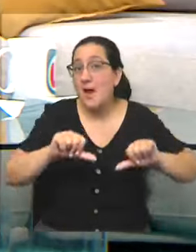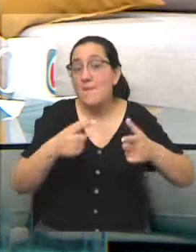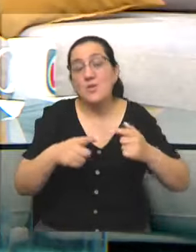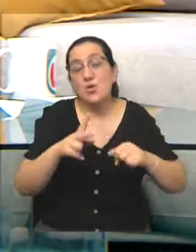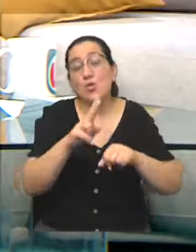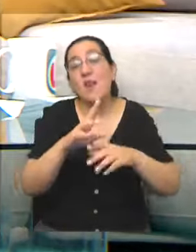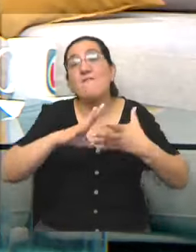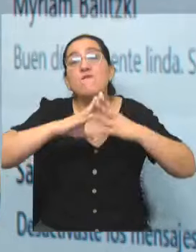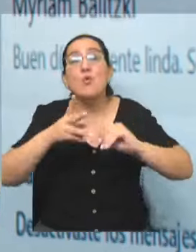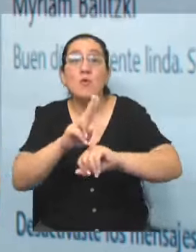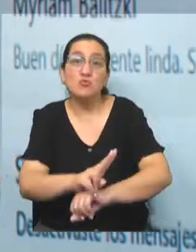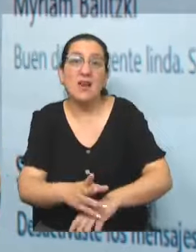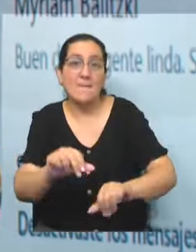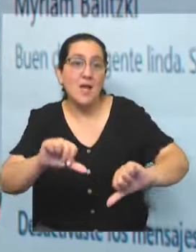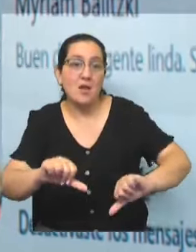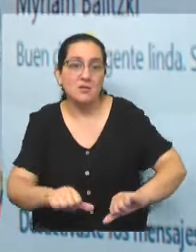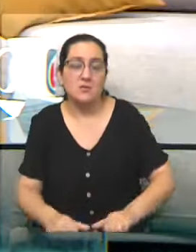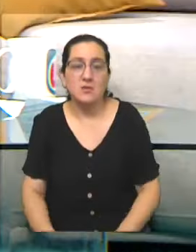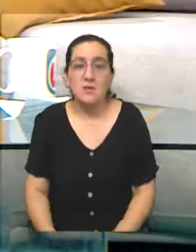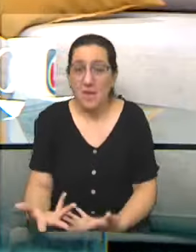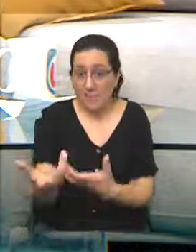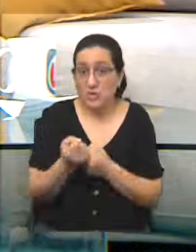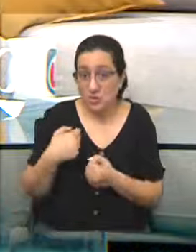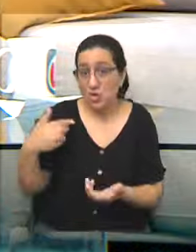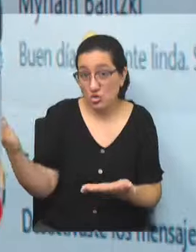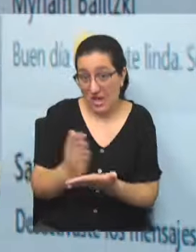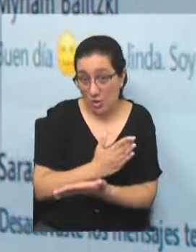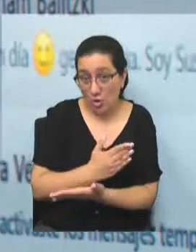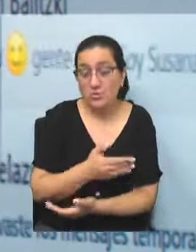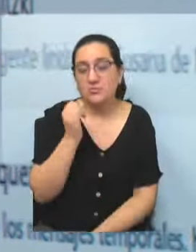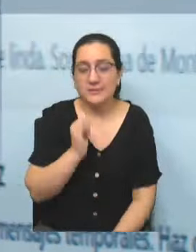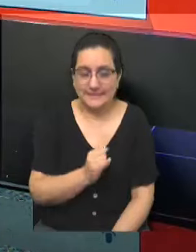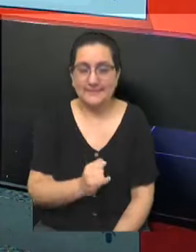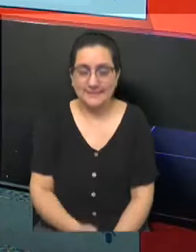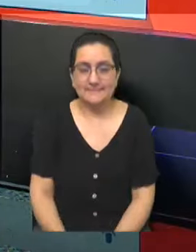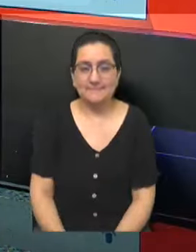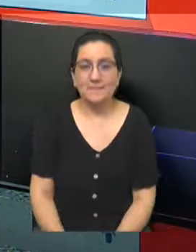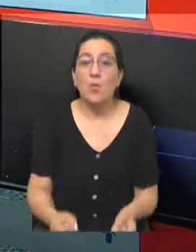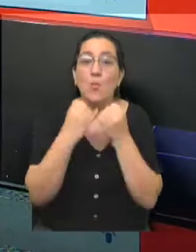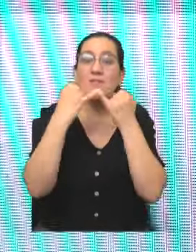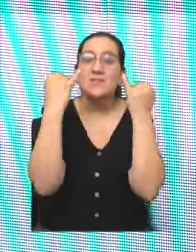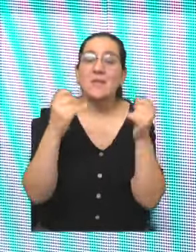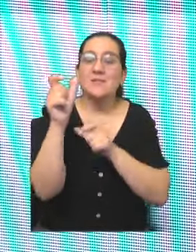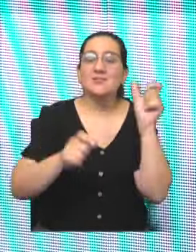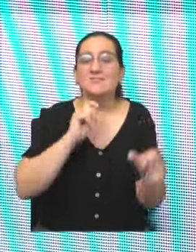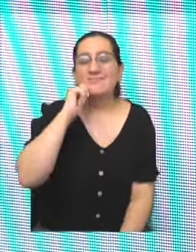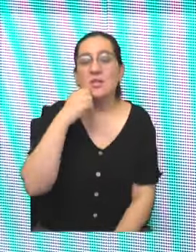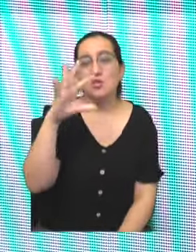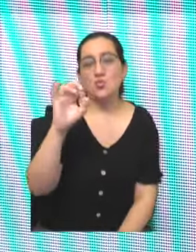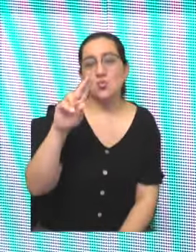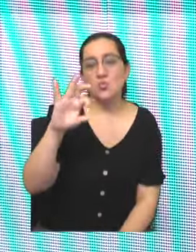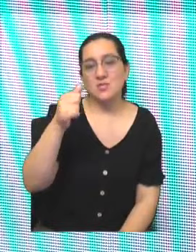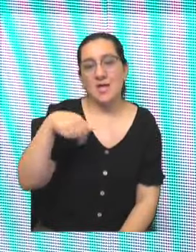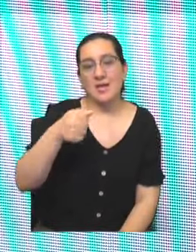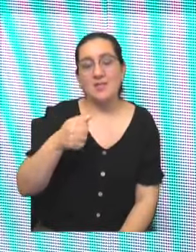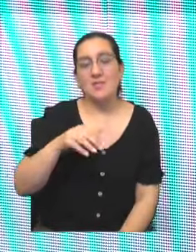misma. Exacto. Pero me apoyás y yo lo derogo, sí. Todo eso, sí. Por decreto. Sí. Claro. ¡Buen día, gente linda! Soy Susana de Montevideo,